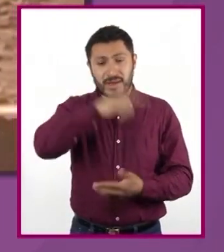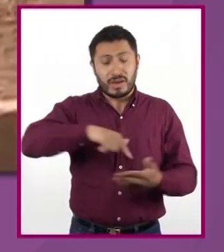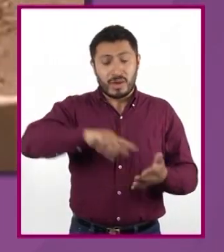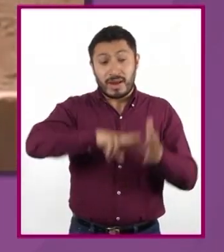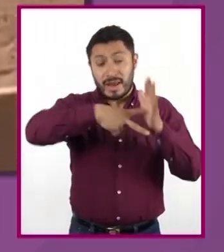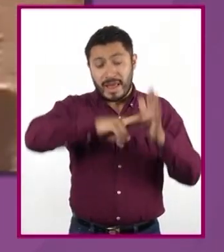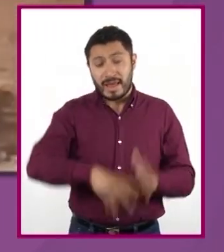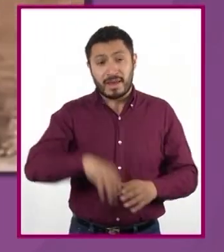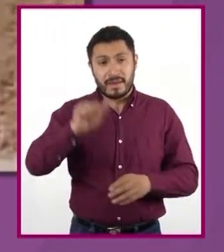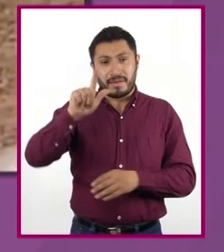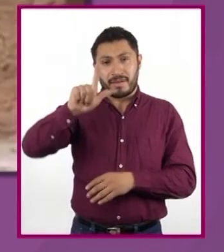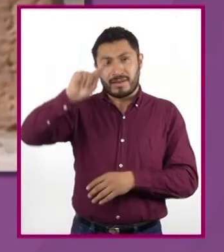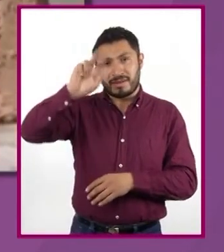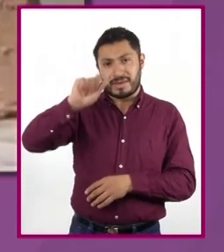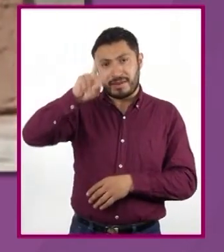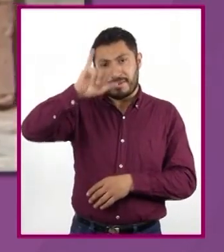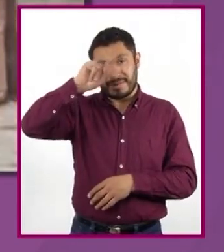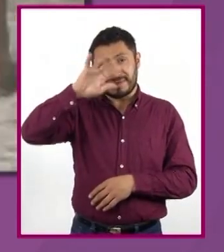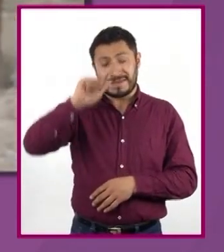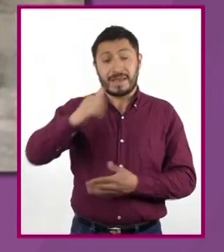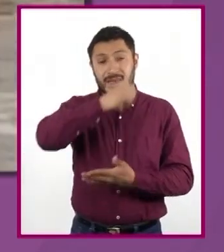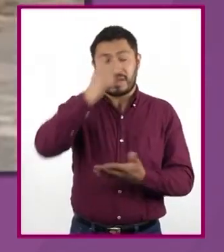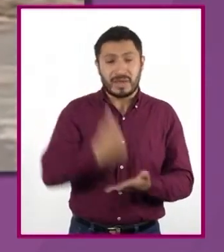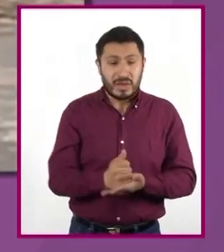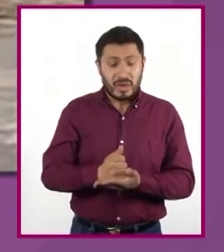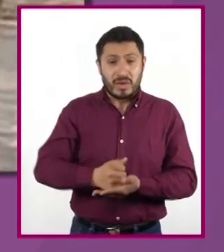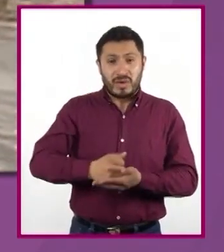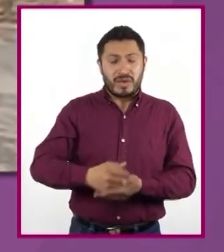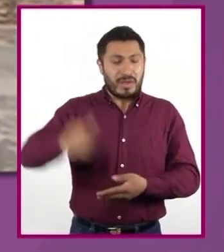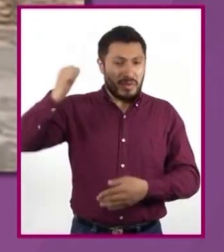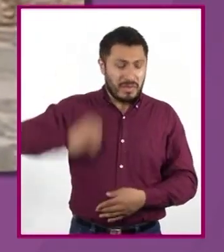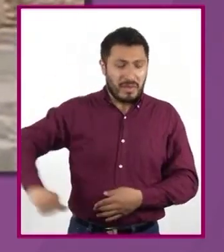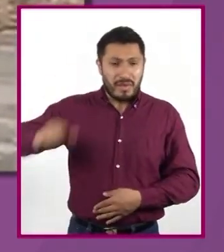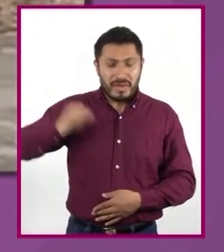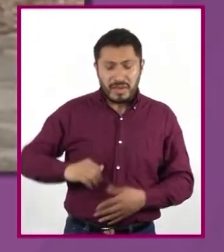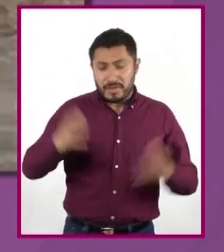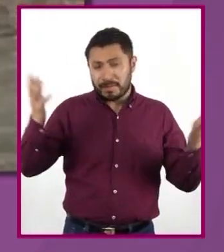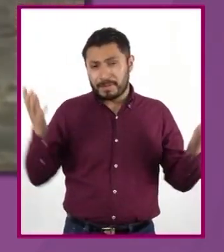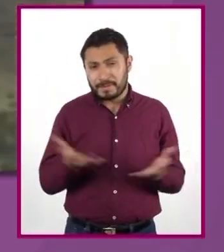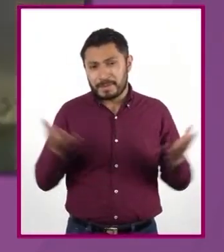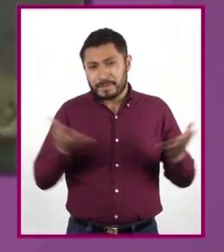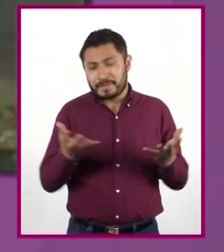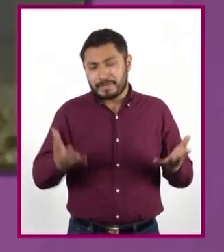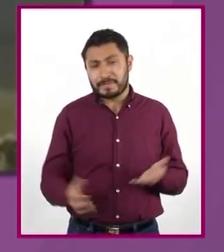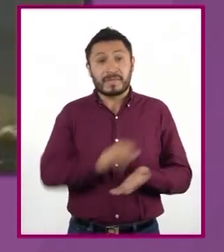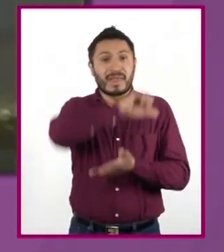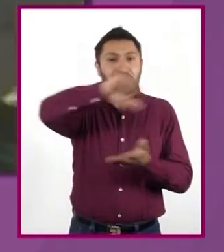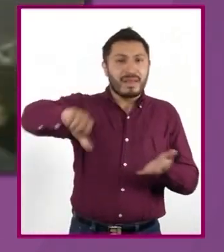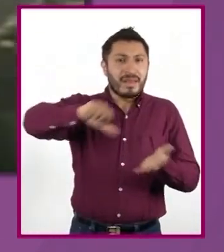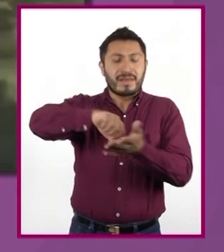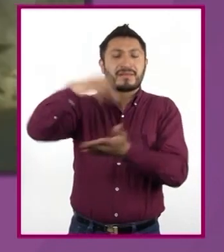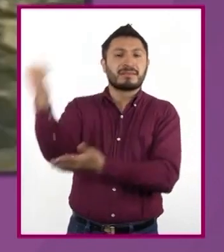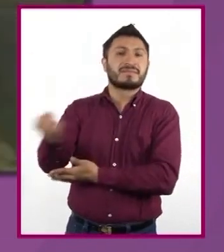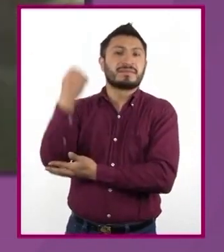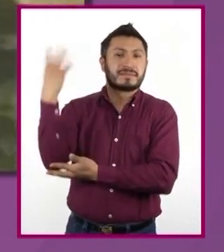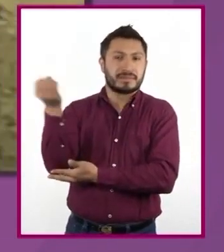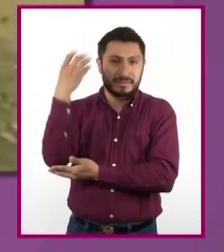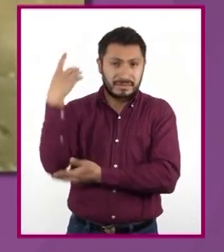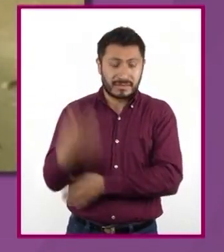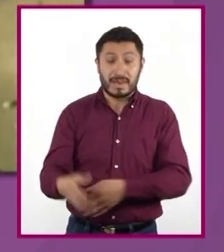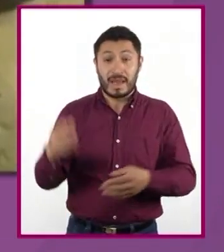de Altavista, ciudad prehispánica constituida un centro ceremonial